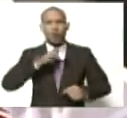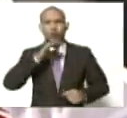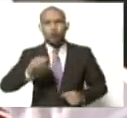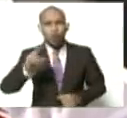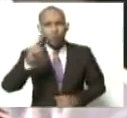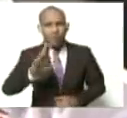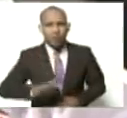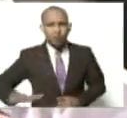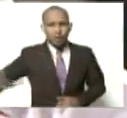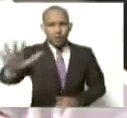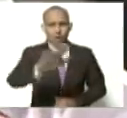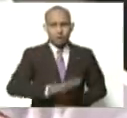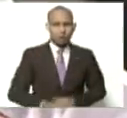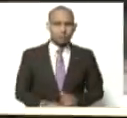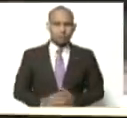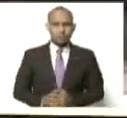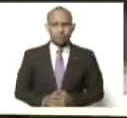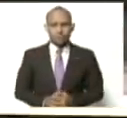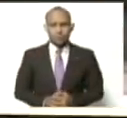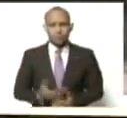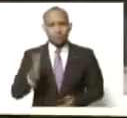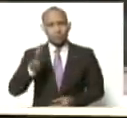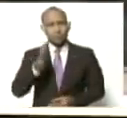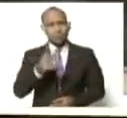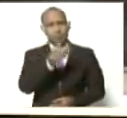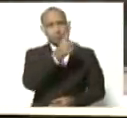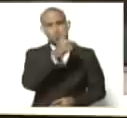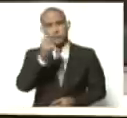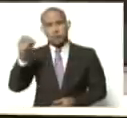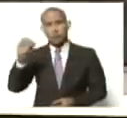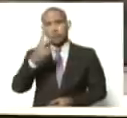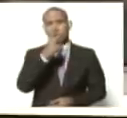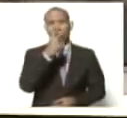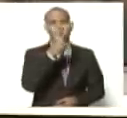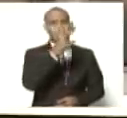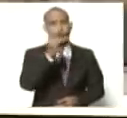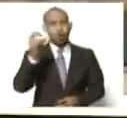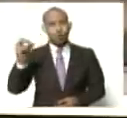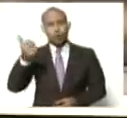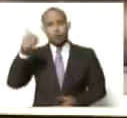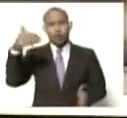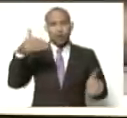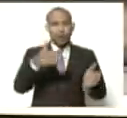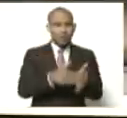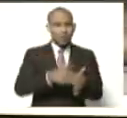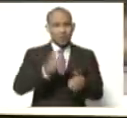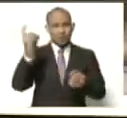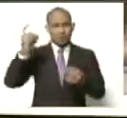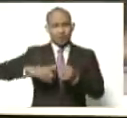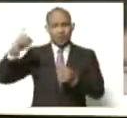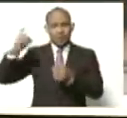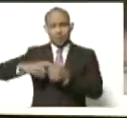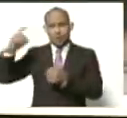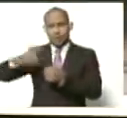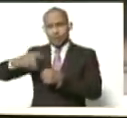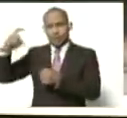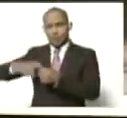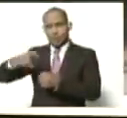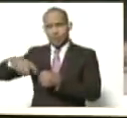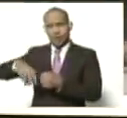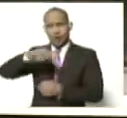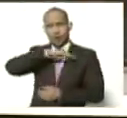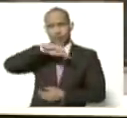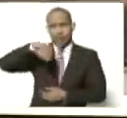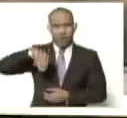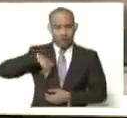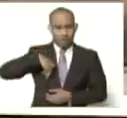poderoso movimiento con más de 100.000. 210.000, presidente. 210.000 activistas a nivel